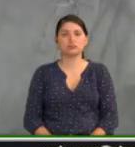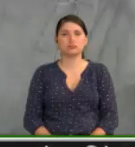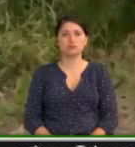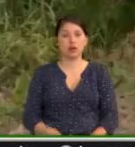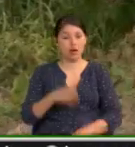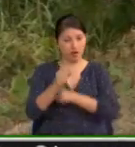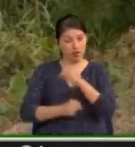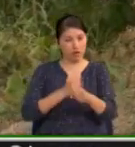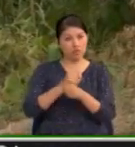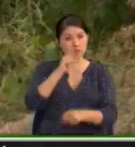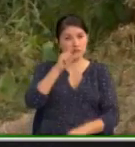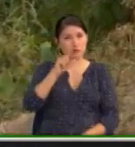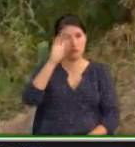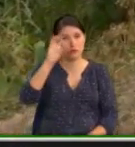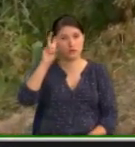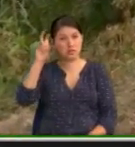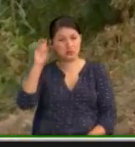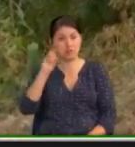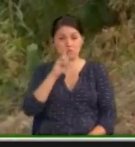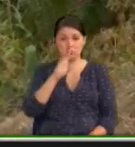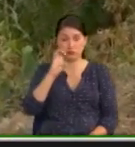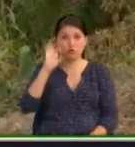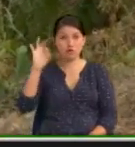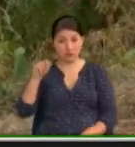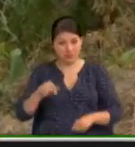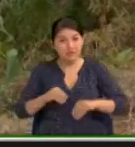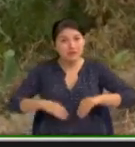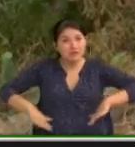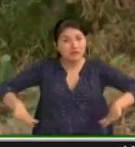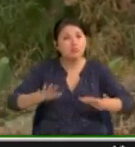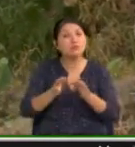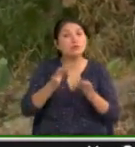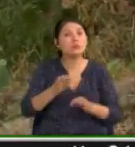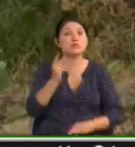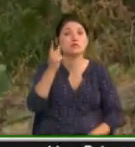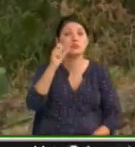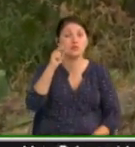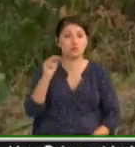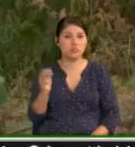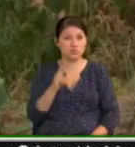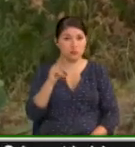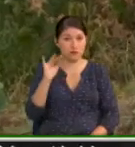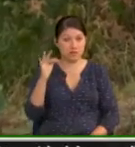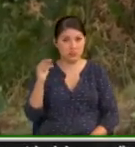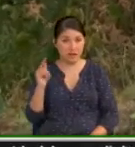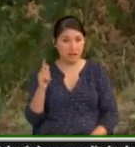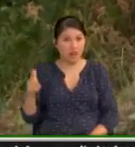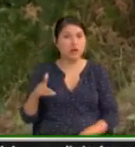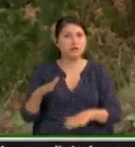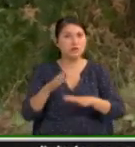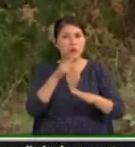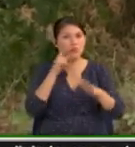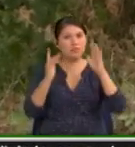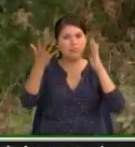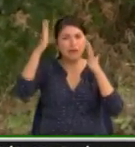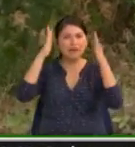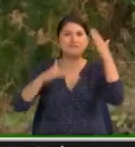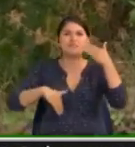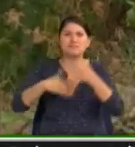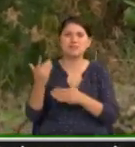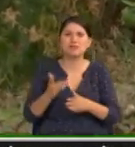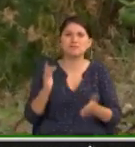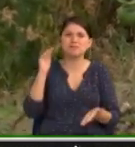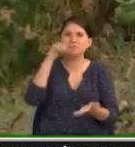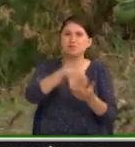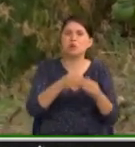En los años 70 y 80, a estos terrenos del municipio de San Vicente de Chucurí, a la zona rural, empezaron a